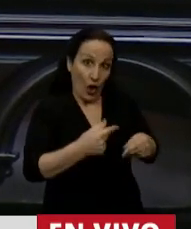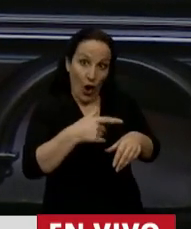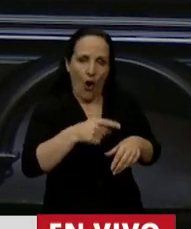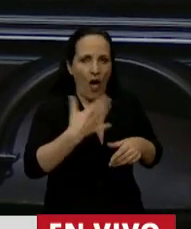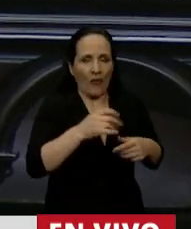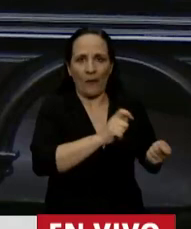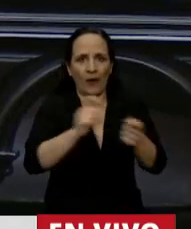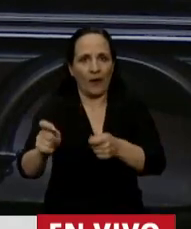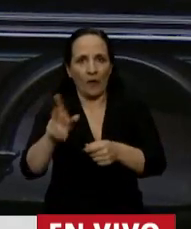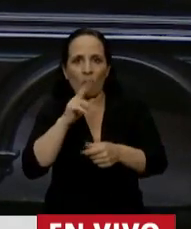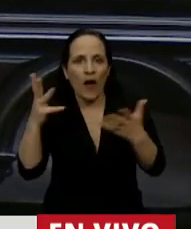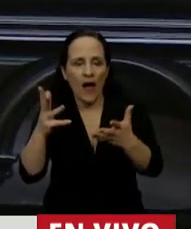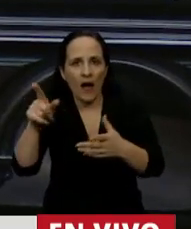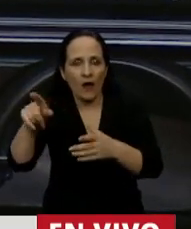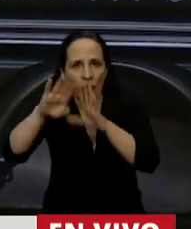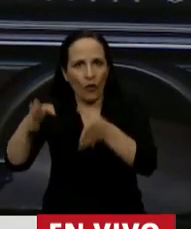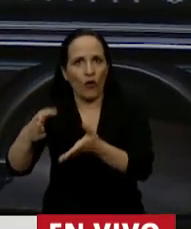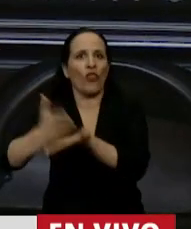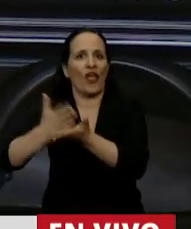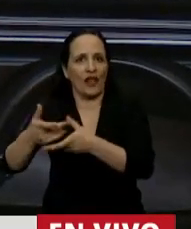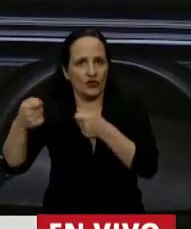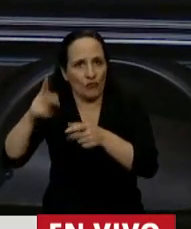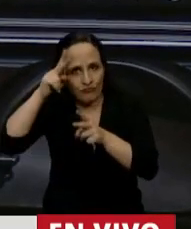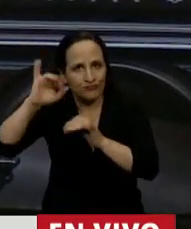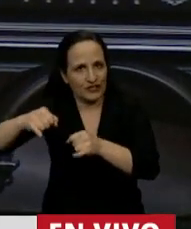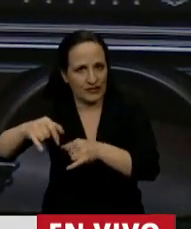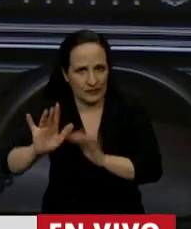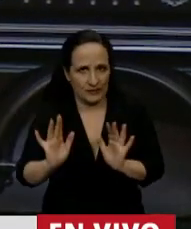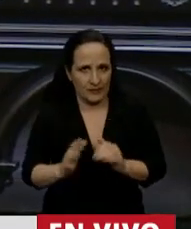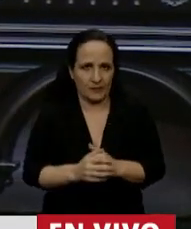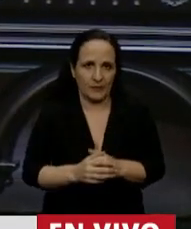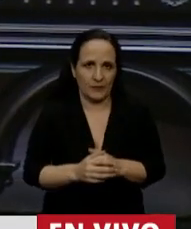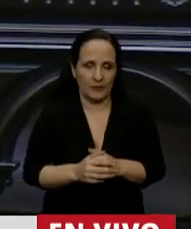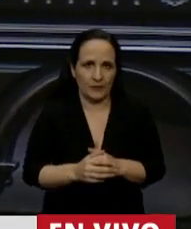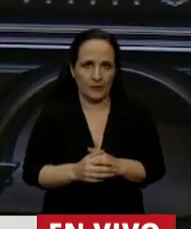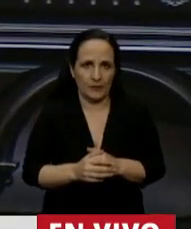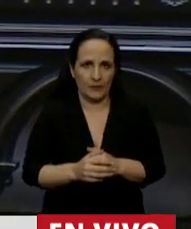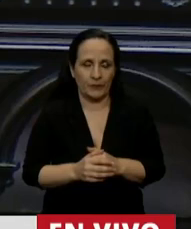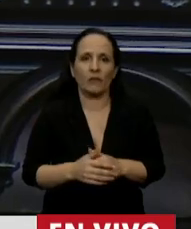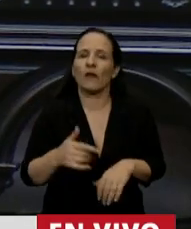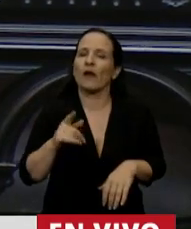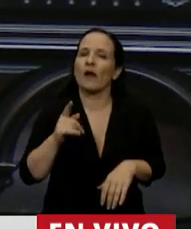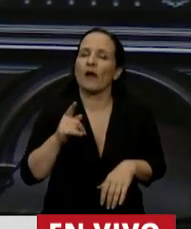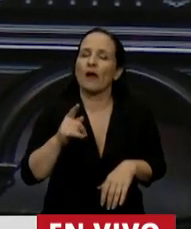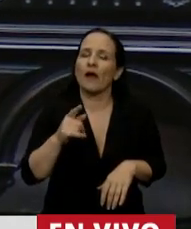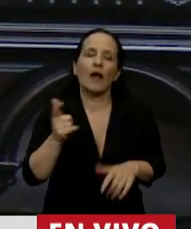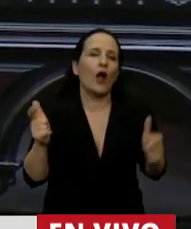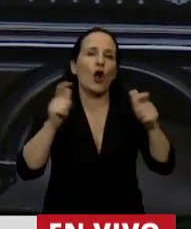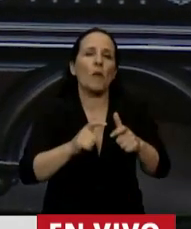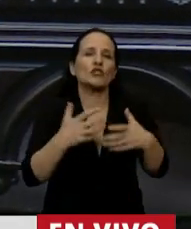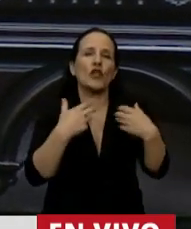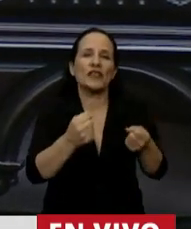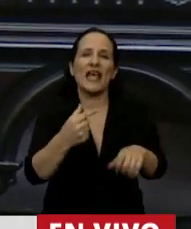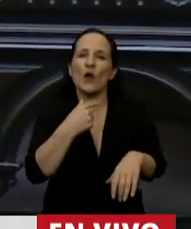de la mujer a algún lugar donde este derecho sea respetado. queremos simplemente de la Comisión de